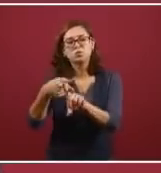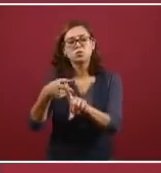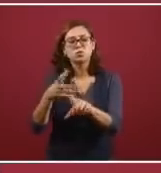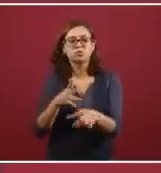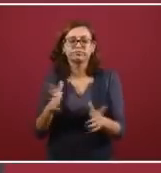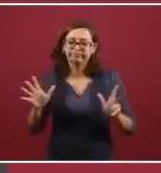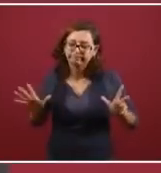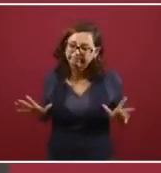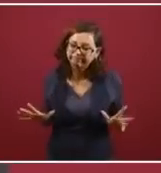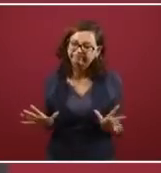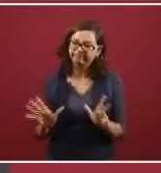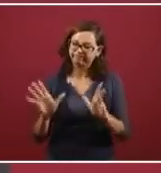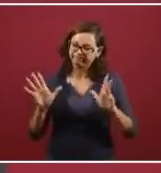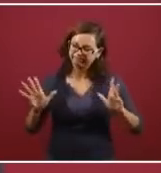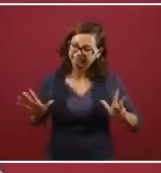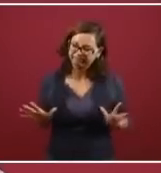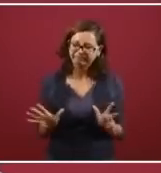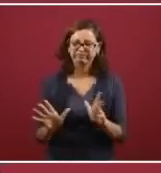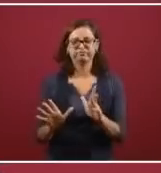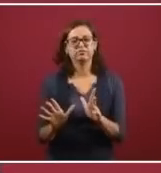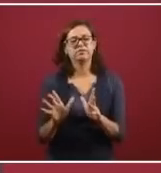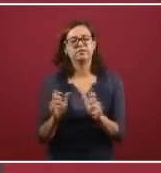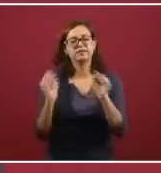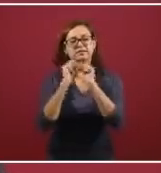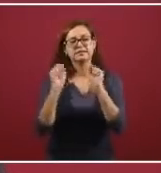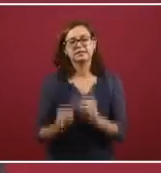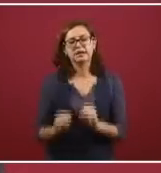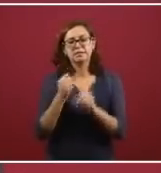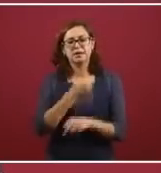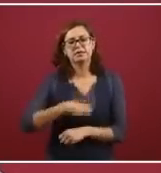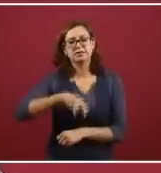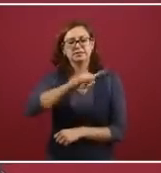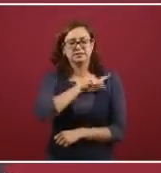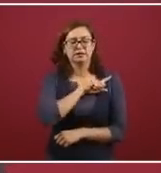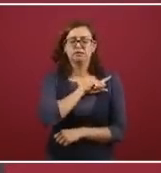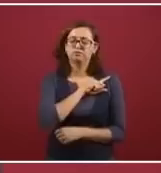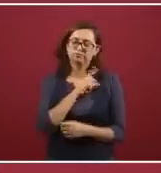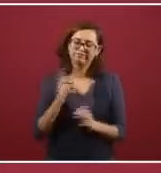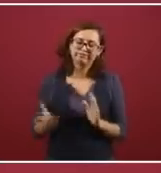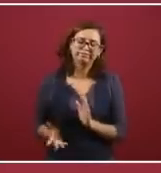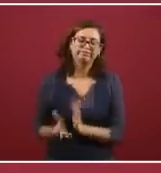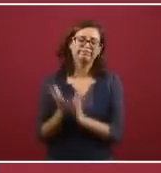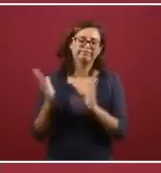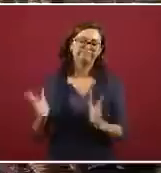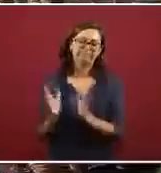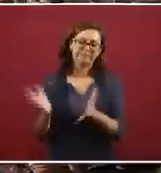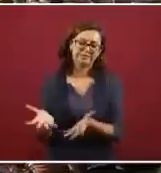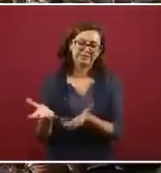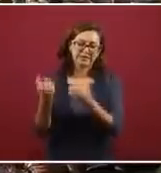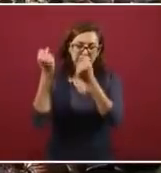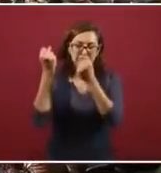levantar el sistema de salud pública. Quedó muy mal